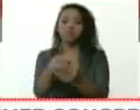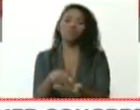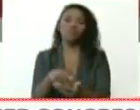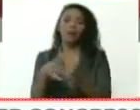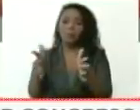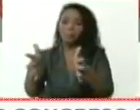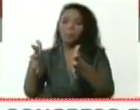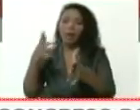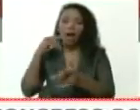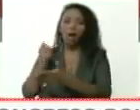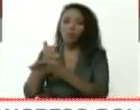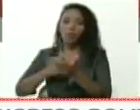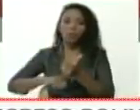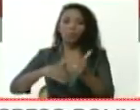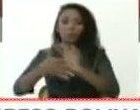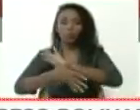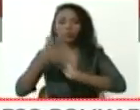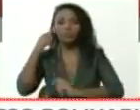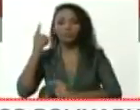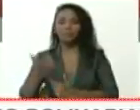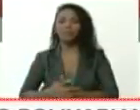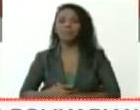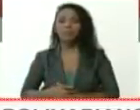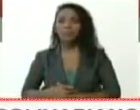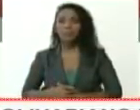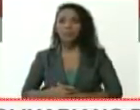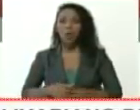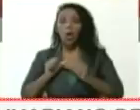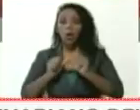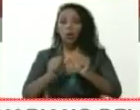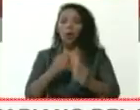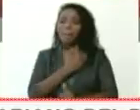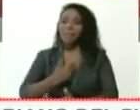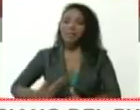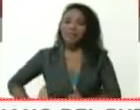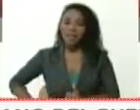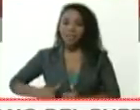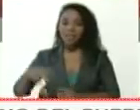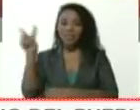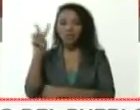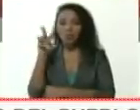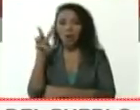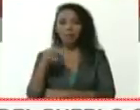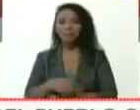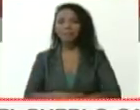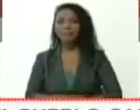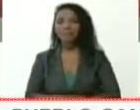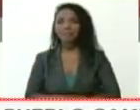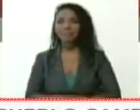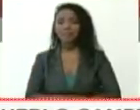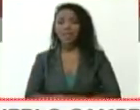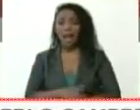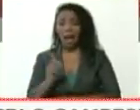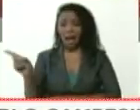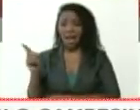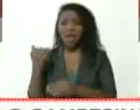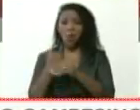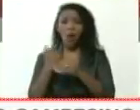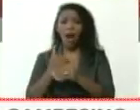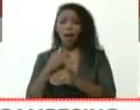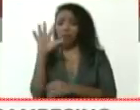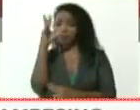a finales de año, y seguirá siendo presidente de Venezuela. Él se reía de nosotros, se reía de nosotros.